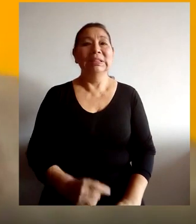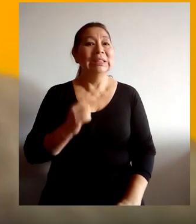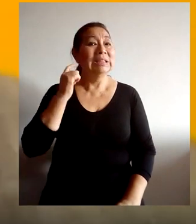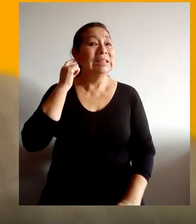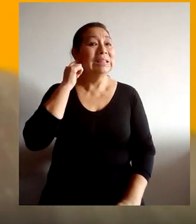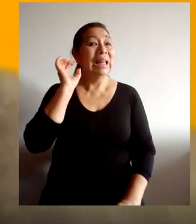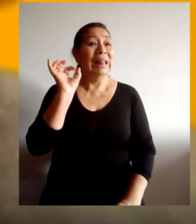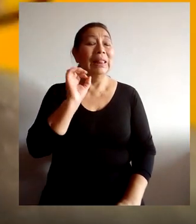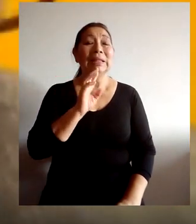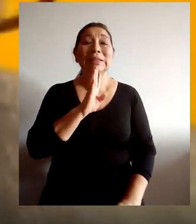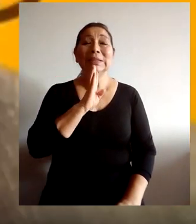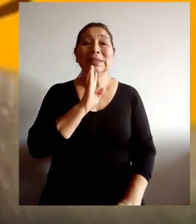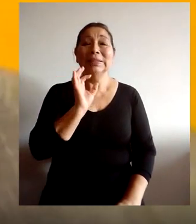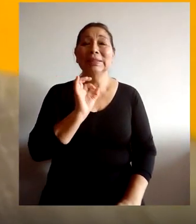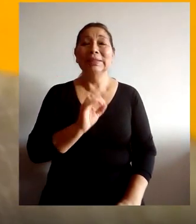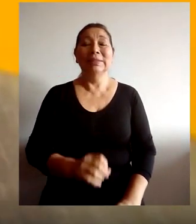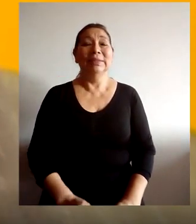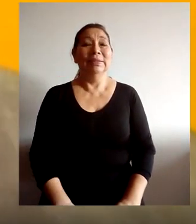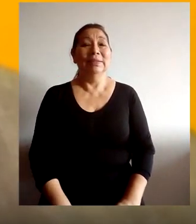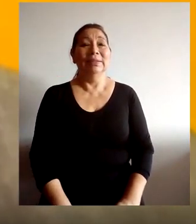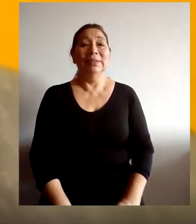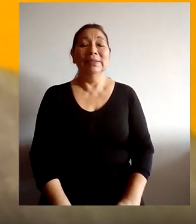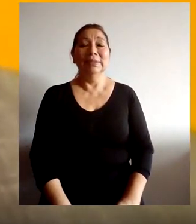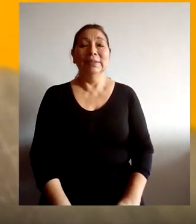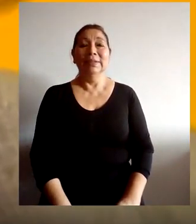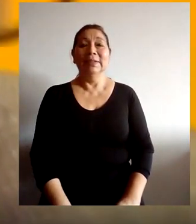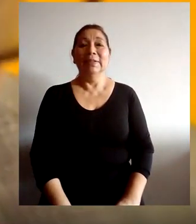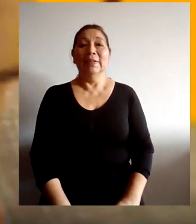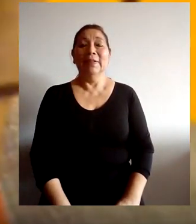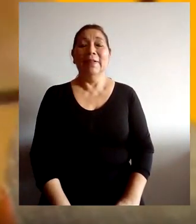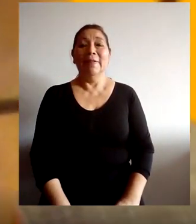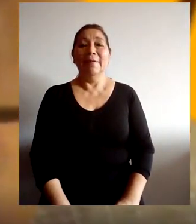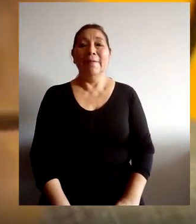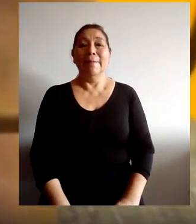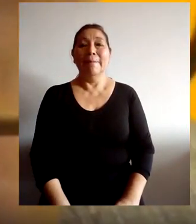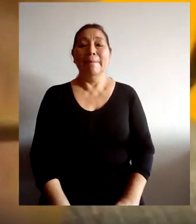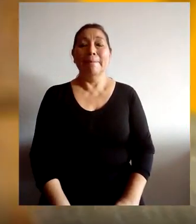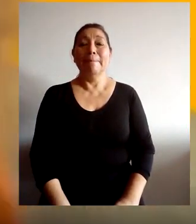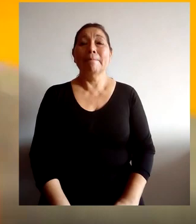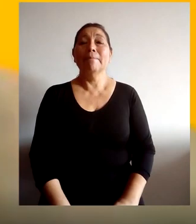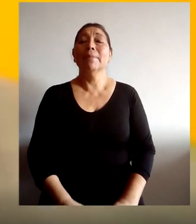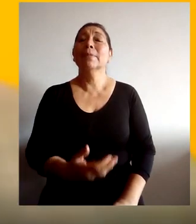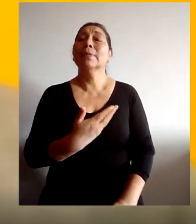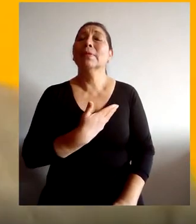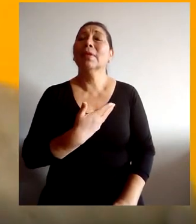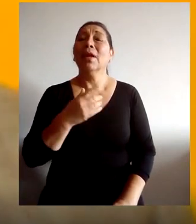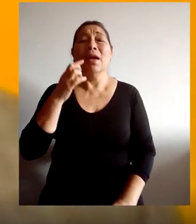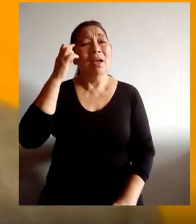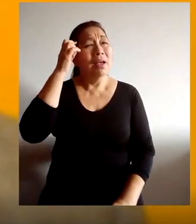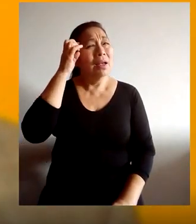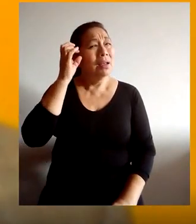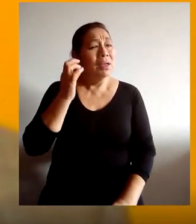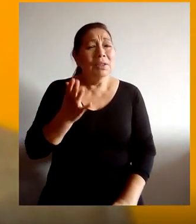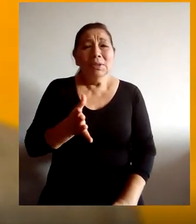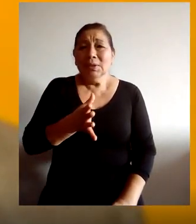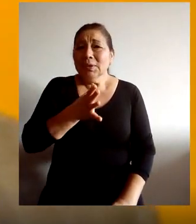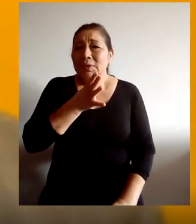Señor presidente, creo que no sé si ha pedido el uso de la palabra el abogado de la parte demandante.